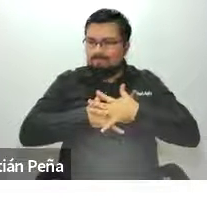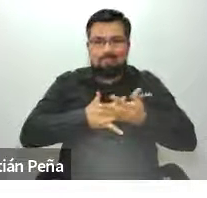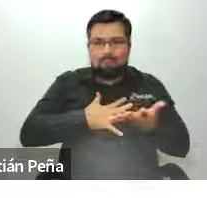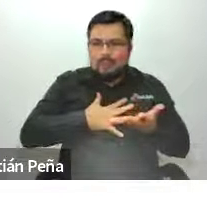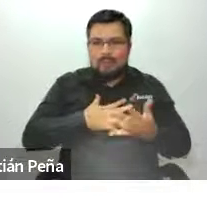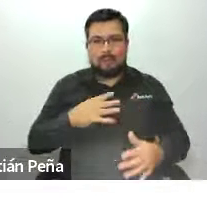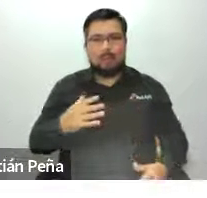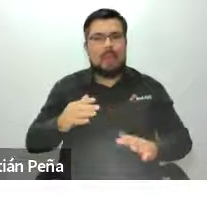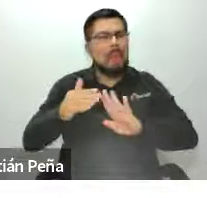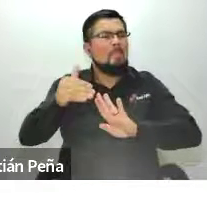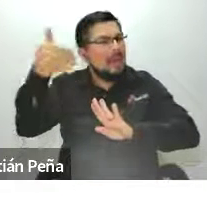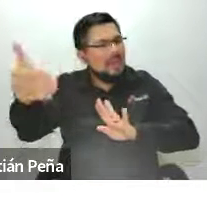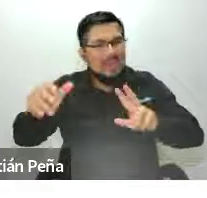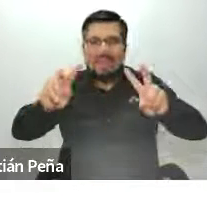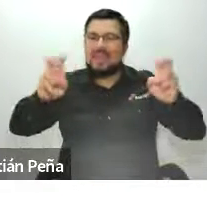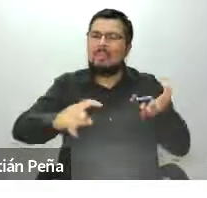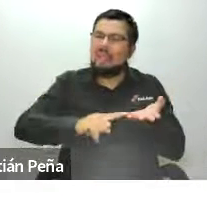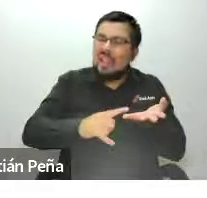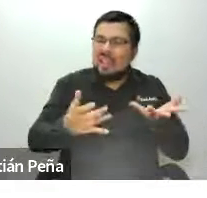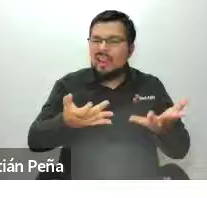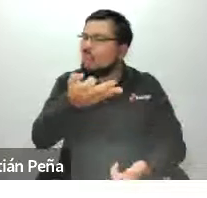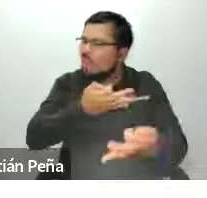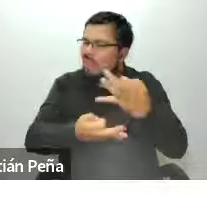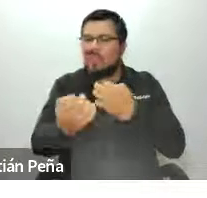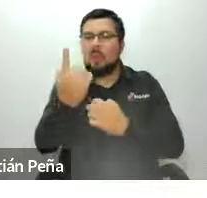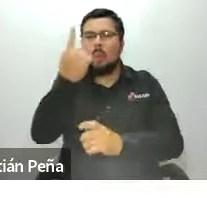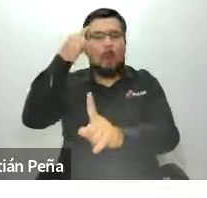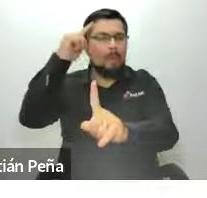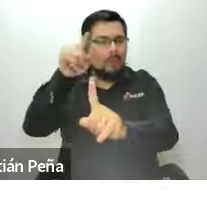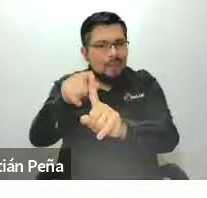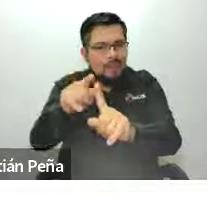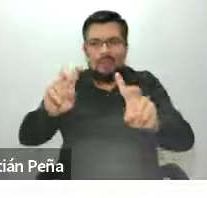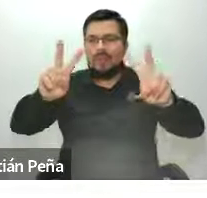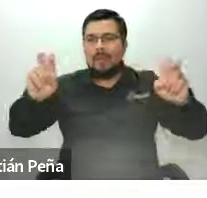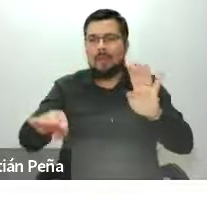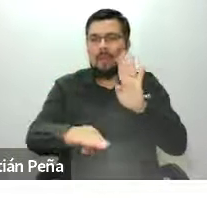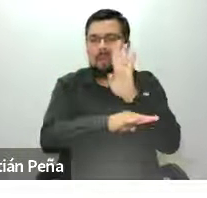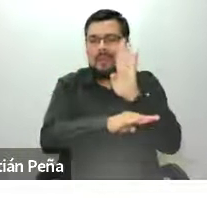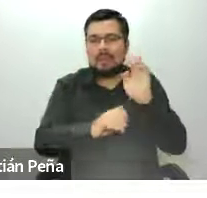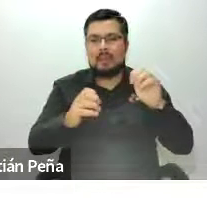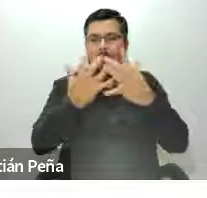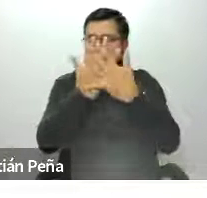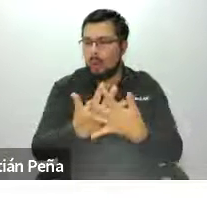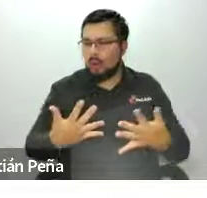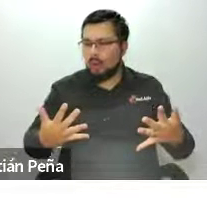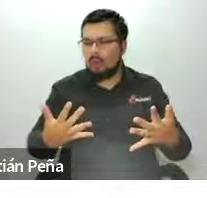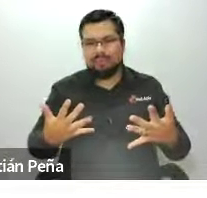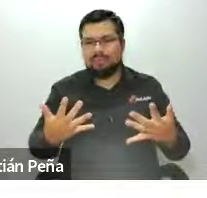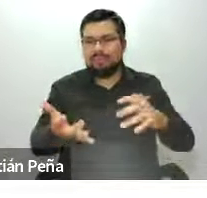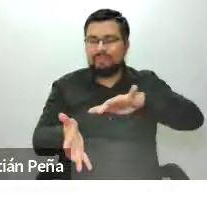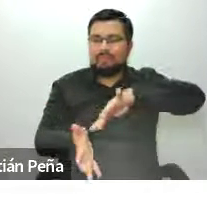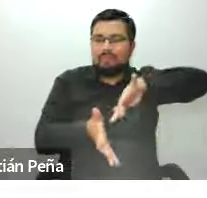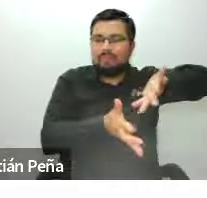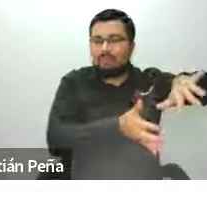cuestión técnica de lo que nos plantea un objetivo particular, ¿no es cierto?, de las bases curriculares, lo relevante que nos tenemos que preguntar